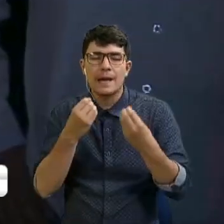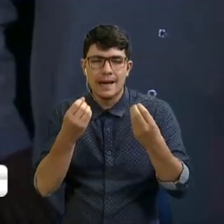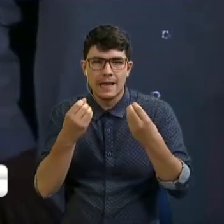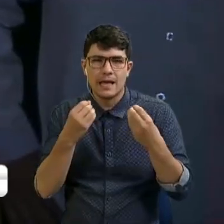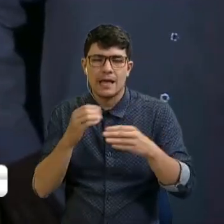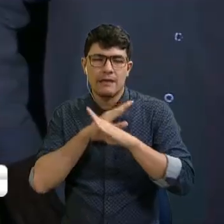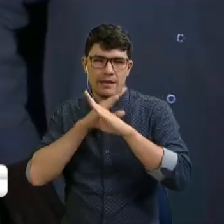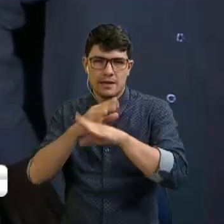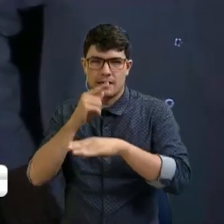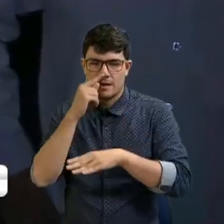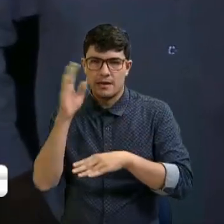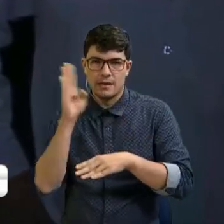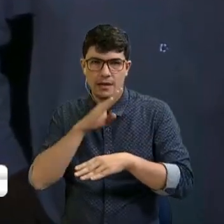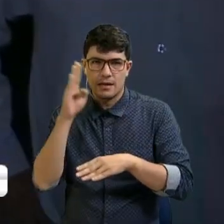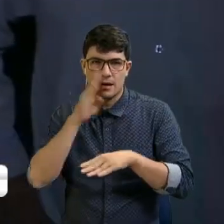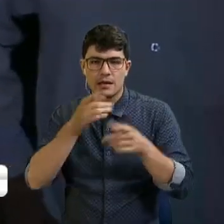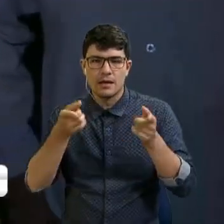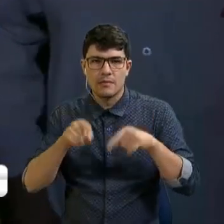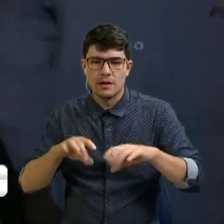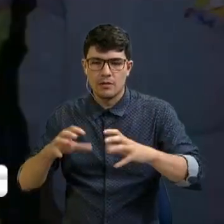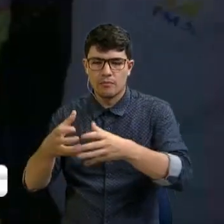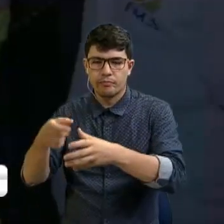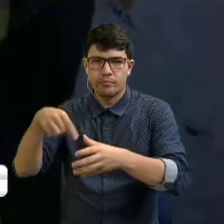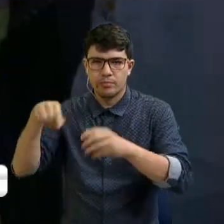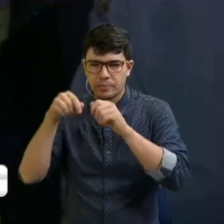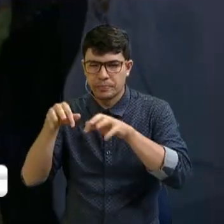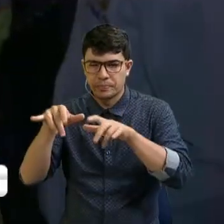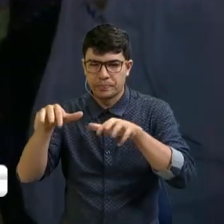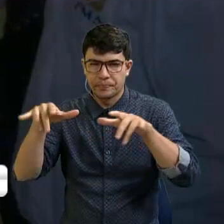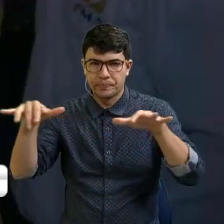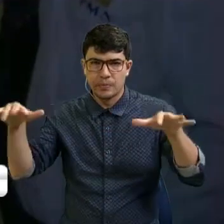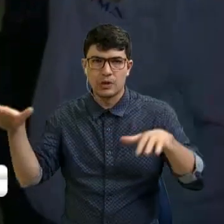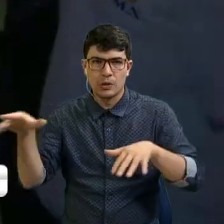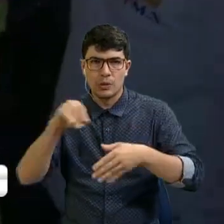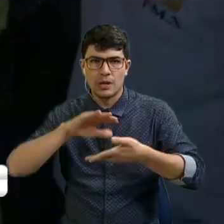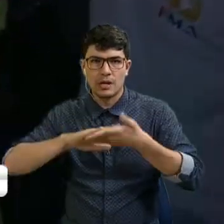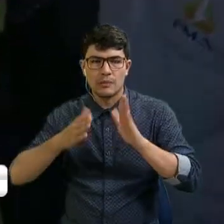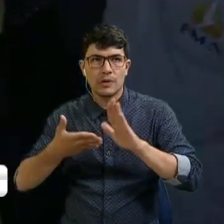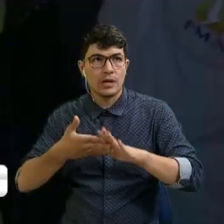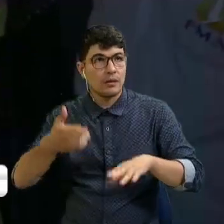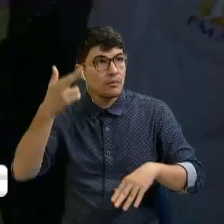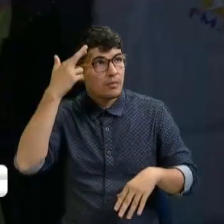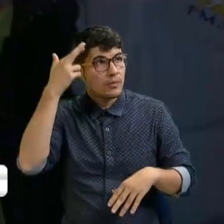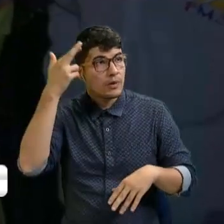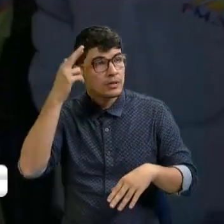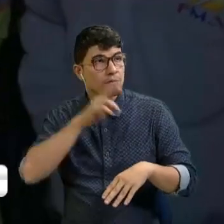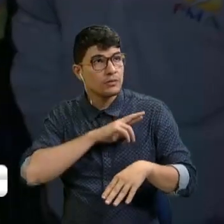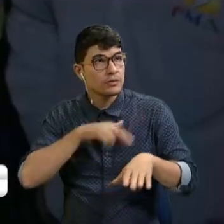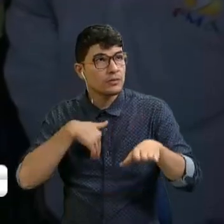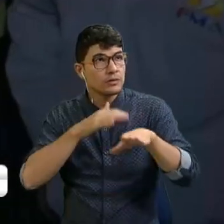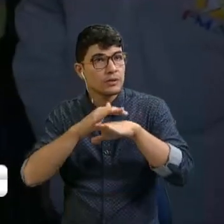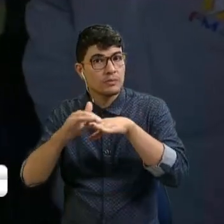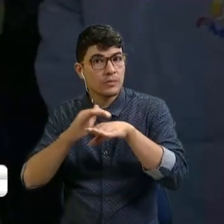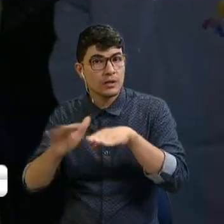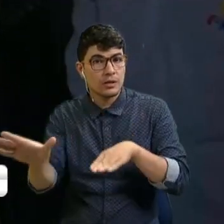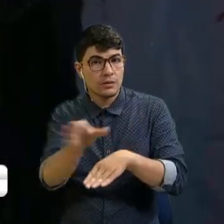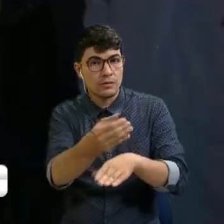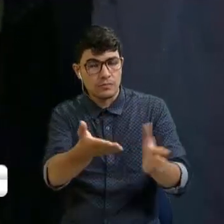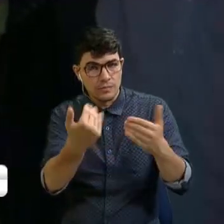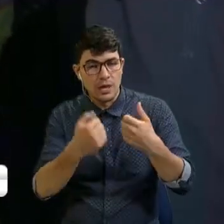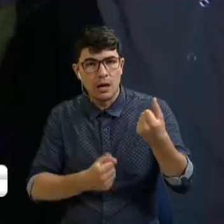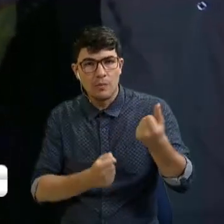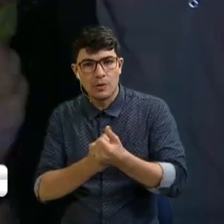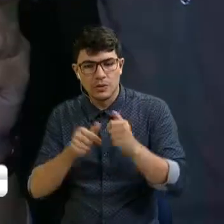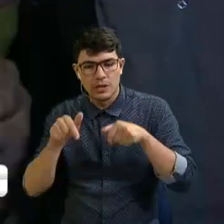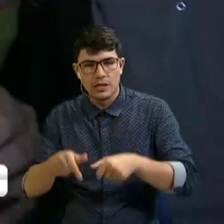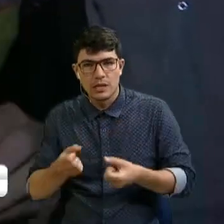y los focos de puntos críticos de los residuos sólidos de la comunidad entonces invitamos a todos a unirnos a esta ruta